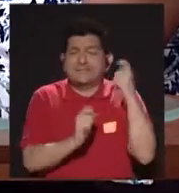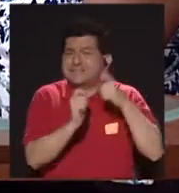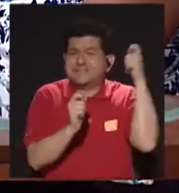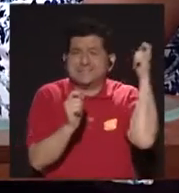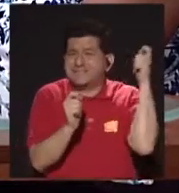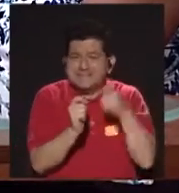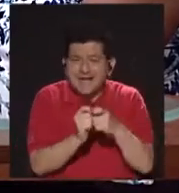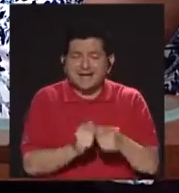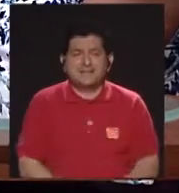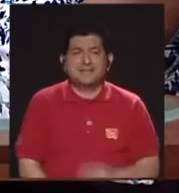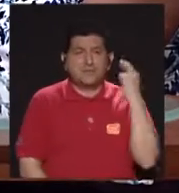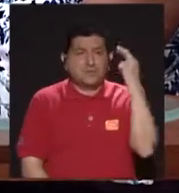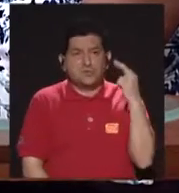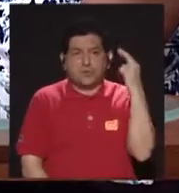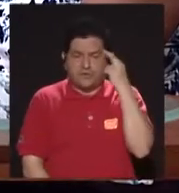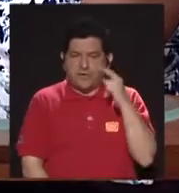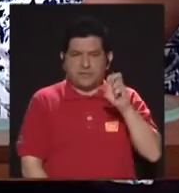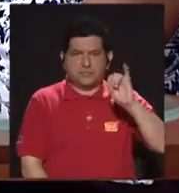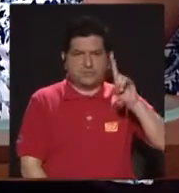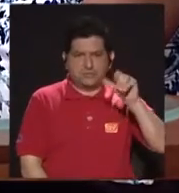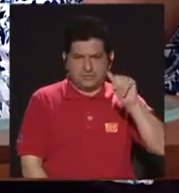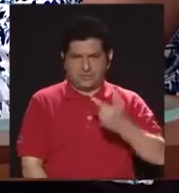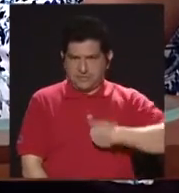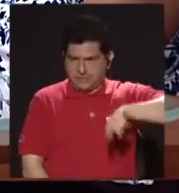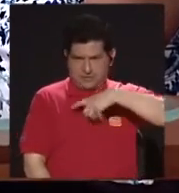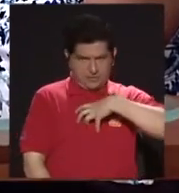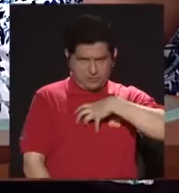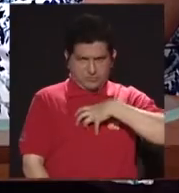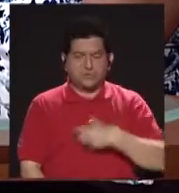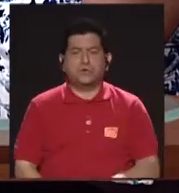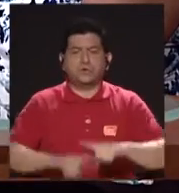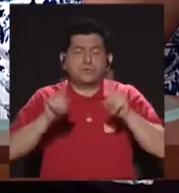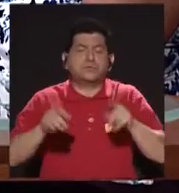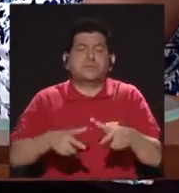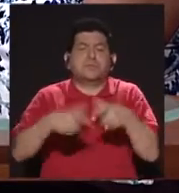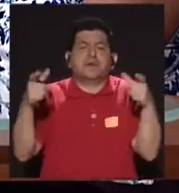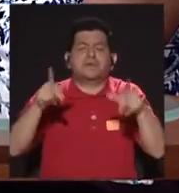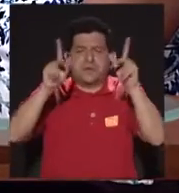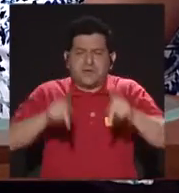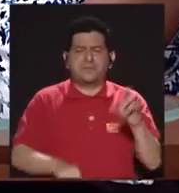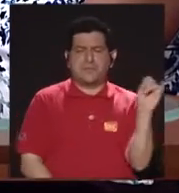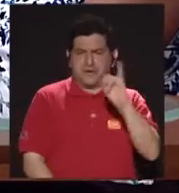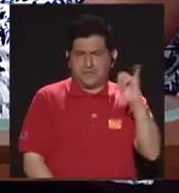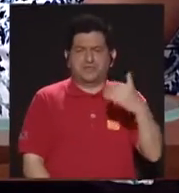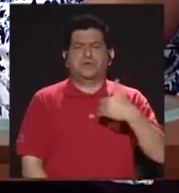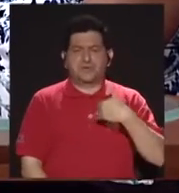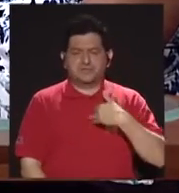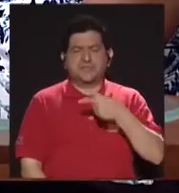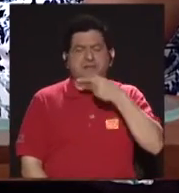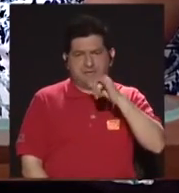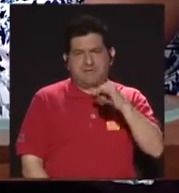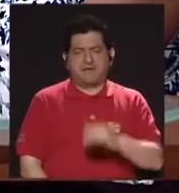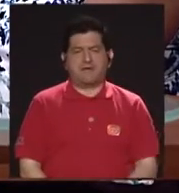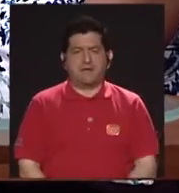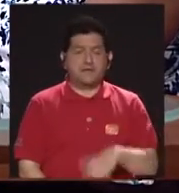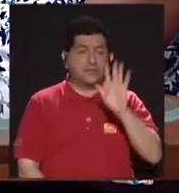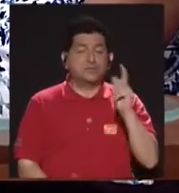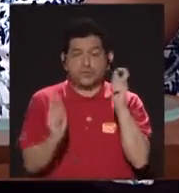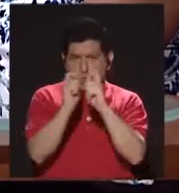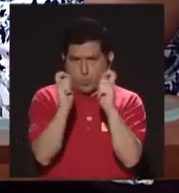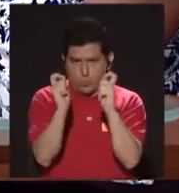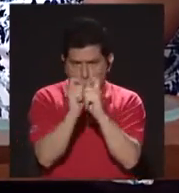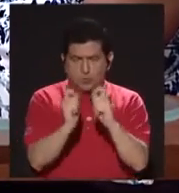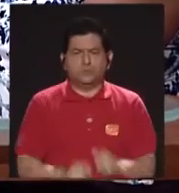los provocan test o que el sida sea de los gays pero la mayoría de los que tienen infección en este país son gays entonces esos son los cinco puntos